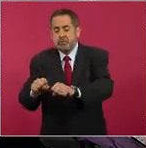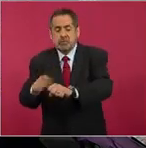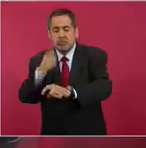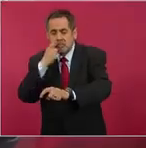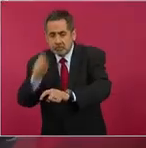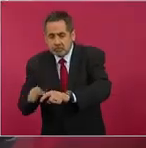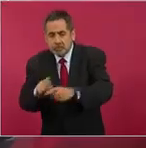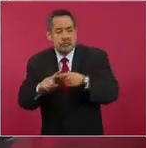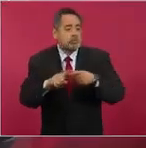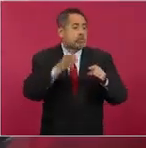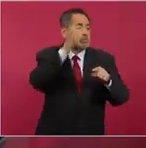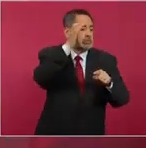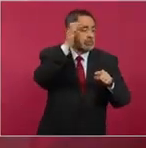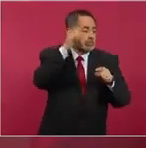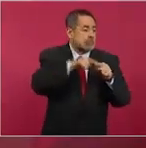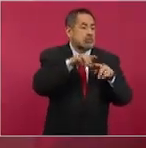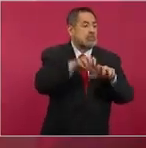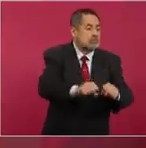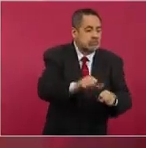a ningún otro país.